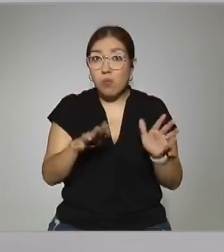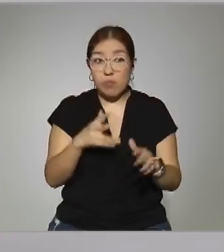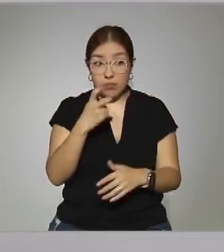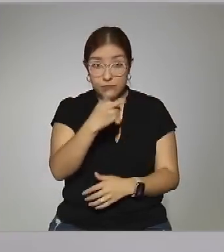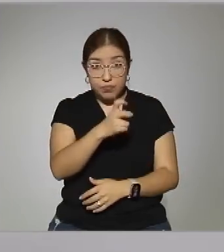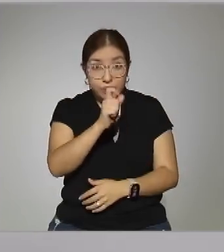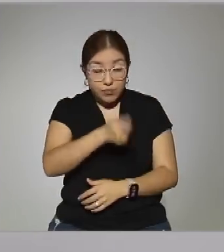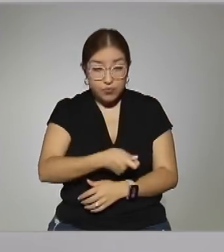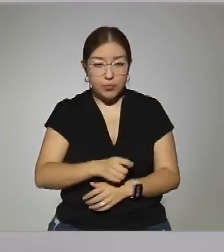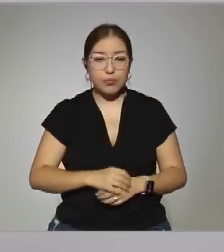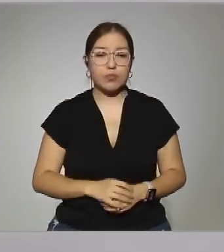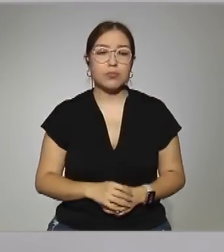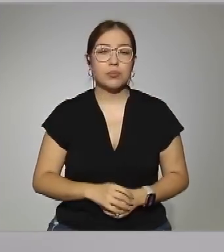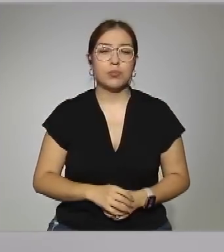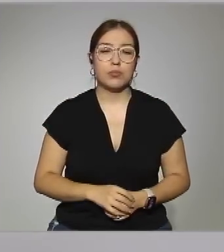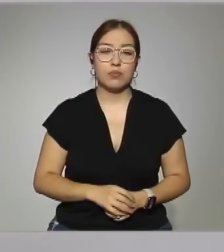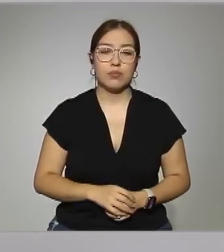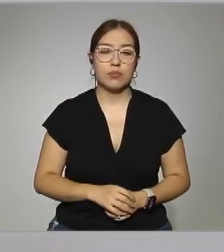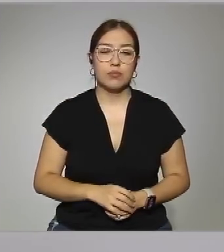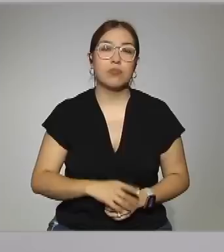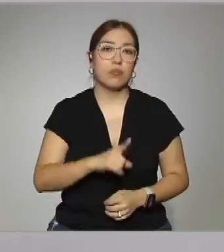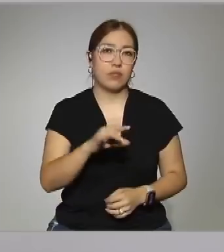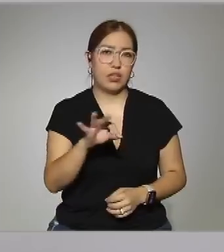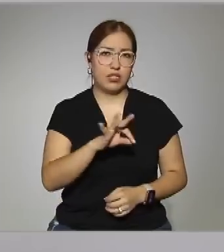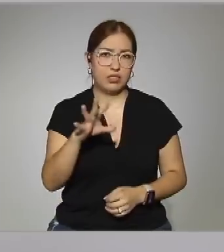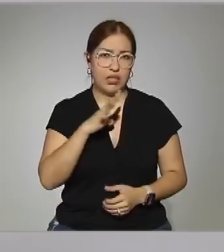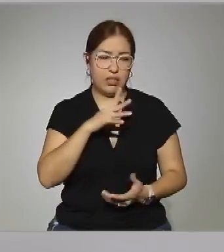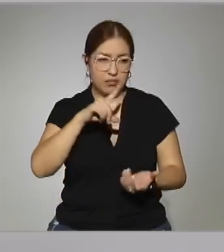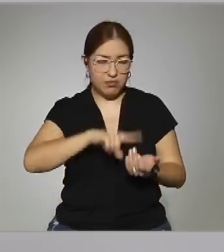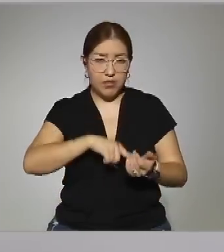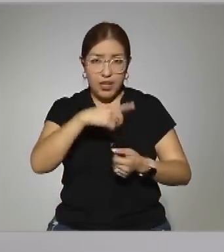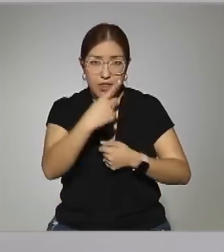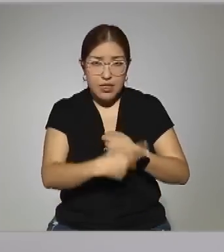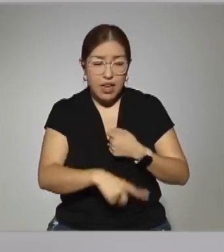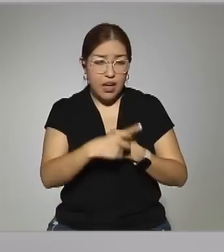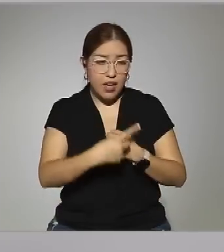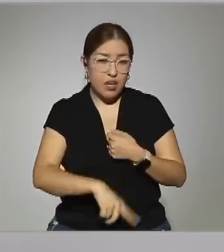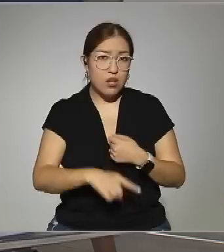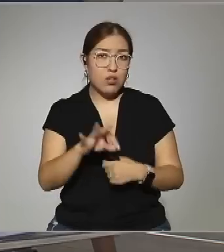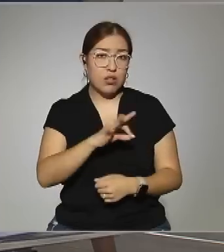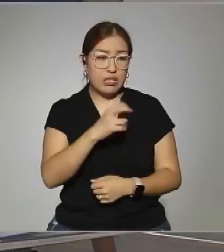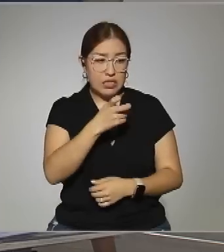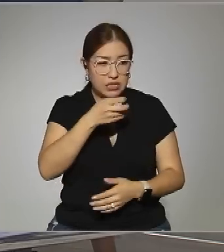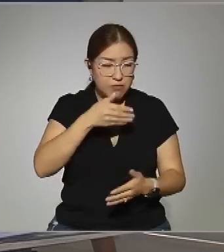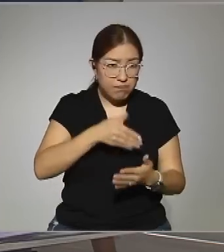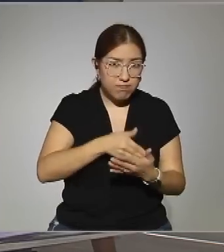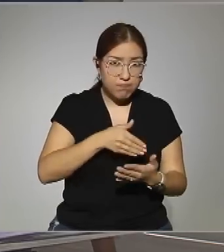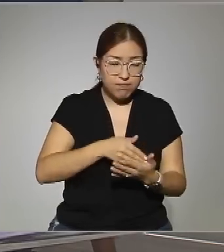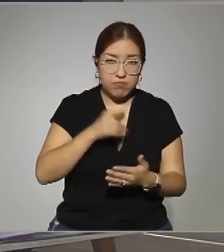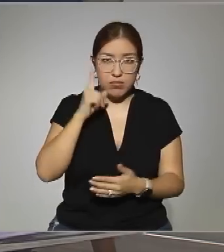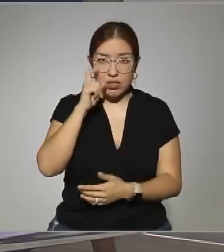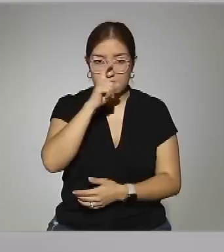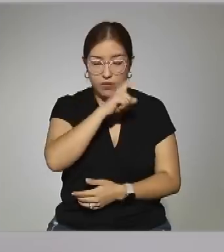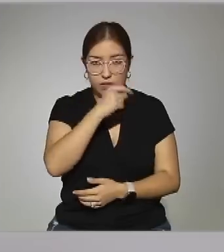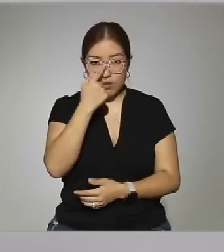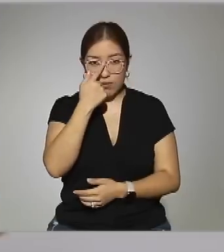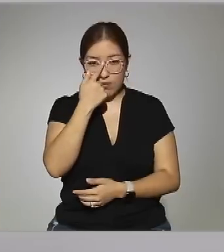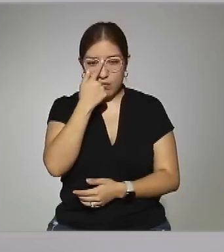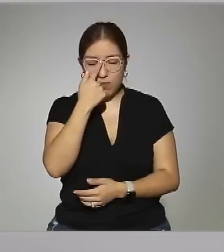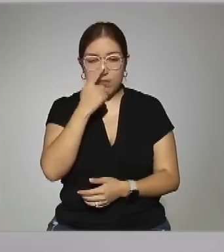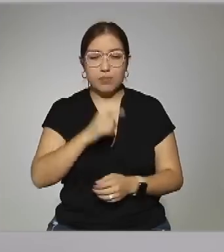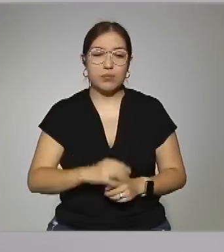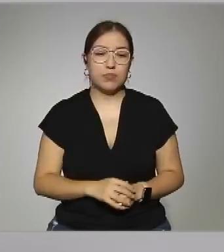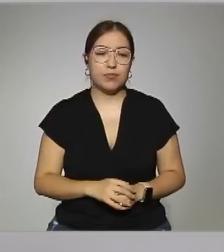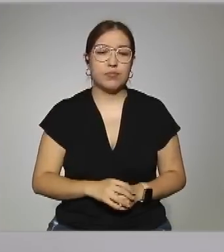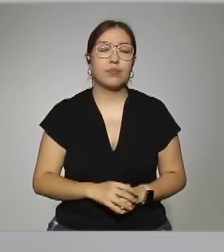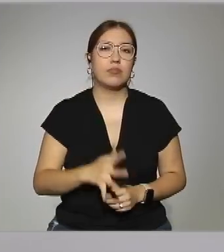eso, eso puede tener que ver con algún impacto en otro momento que esté haciendo de obstáculo y entonces posibilitando, ¿no?